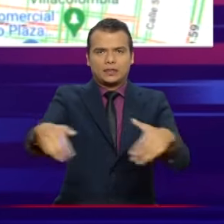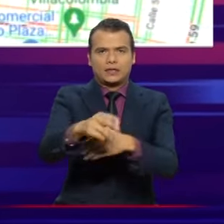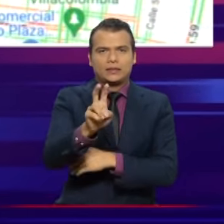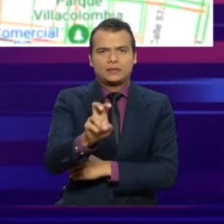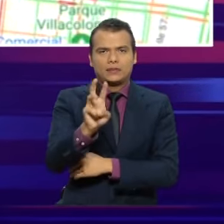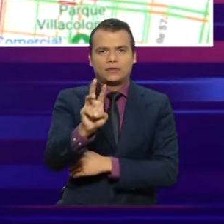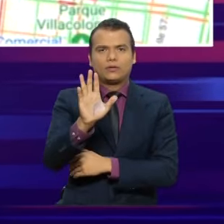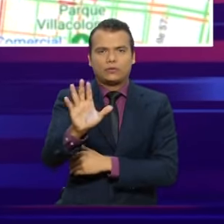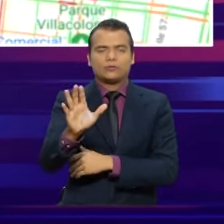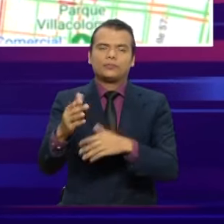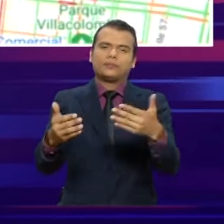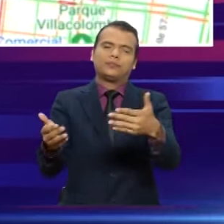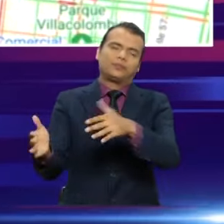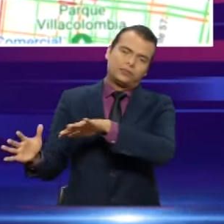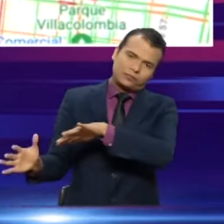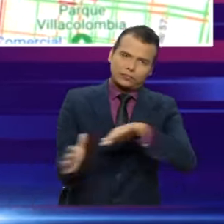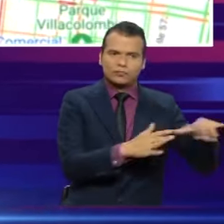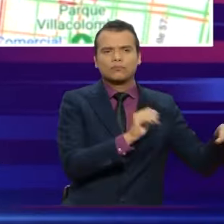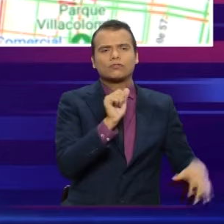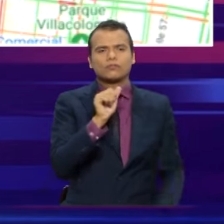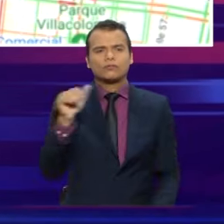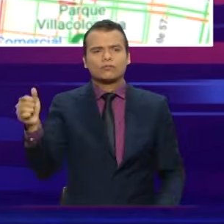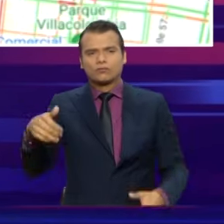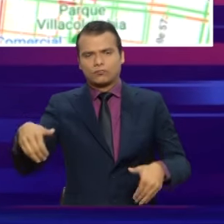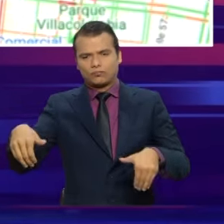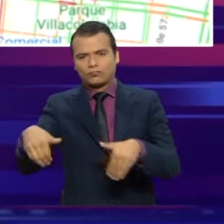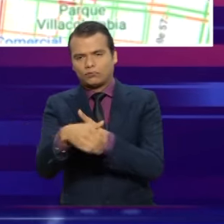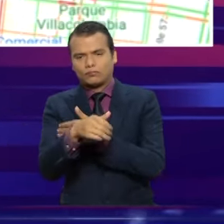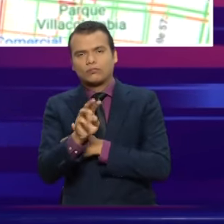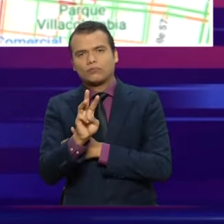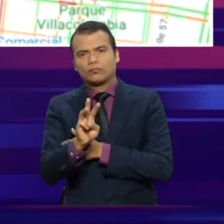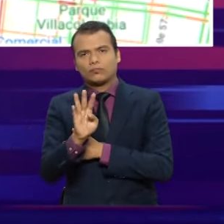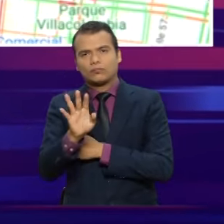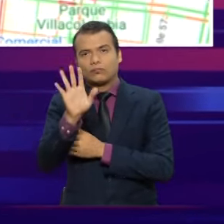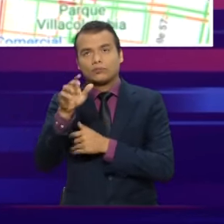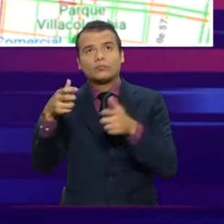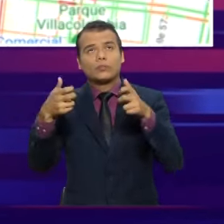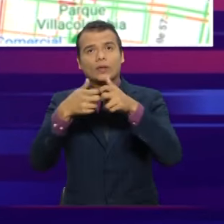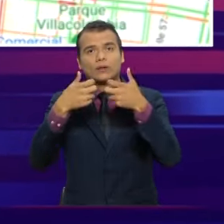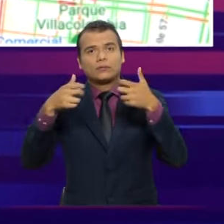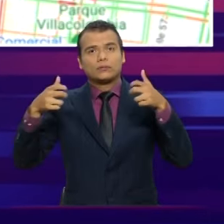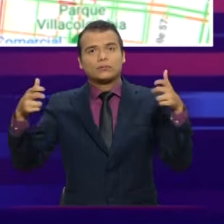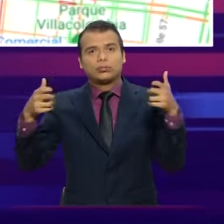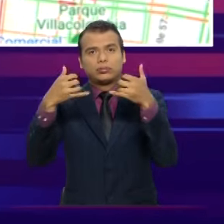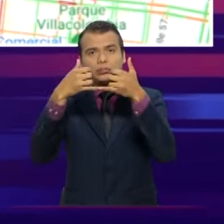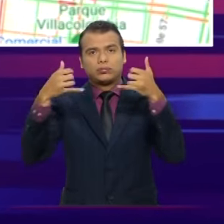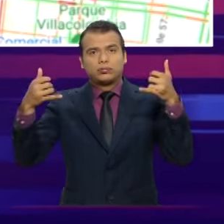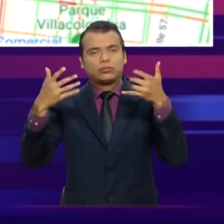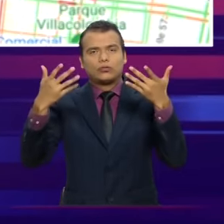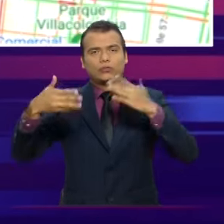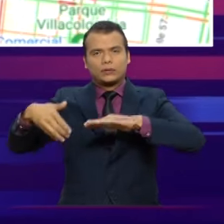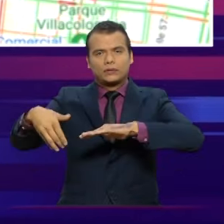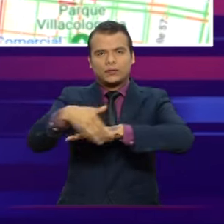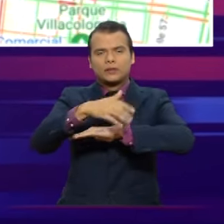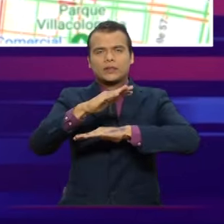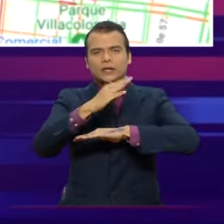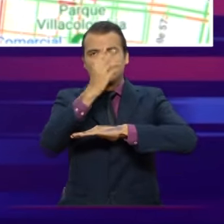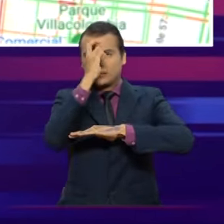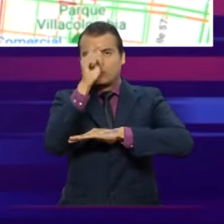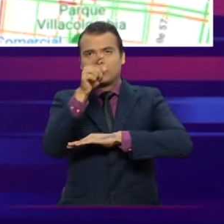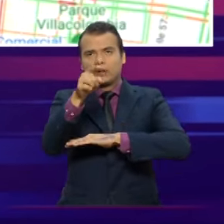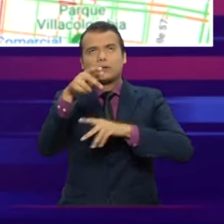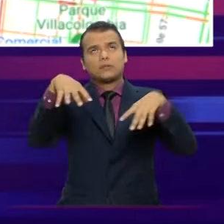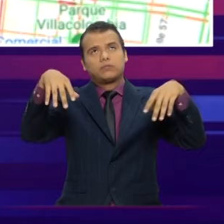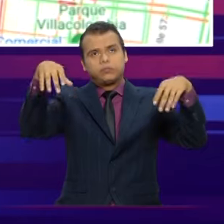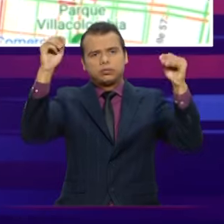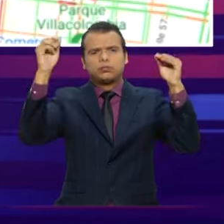con el tema de daños del fluido eléctrico a la altura de la carrera quinta norte. Las autoridades están